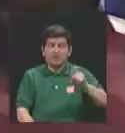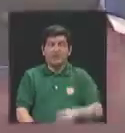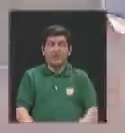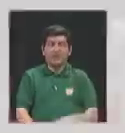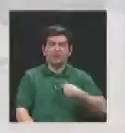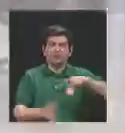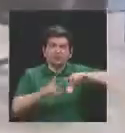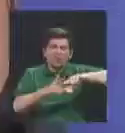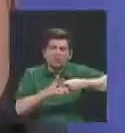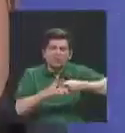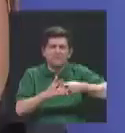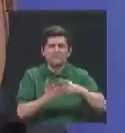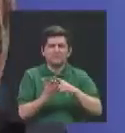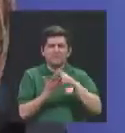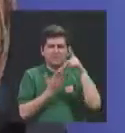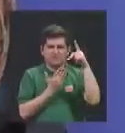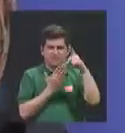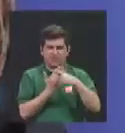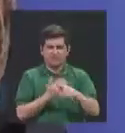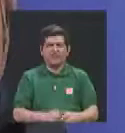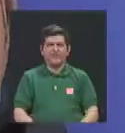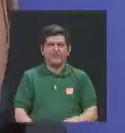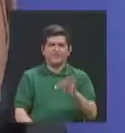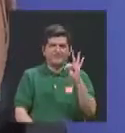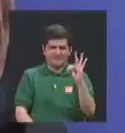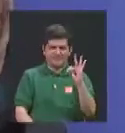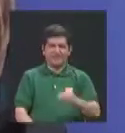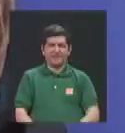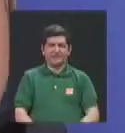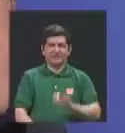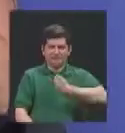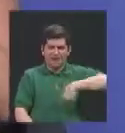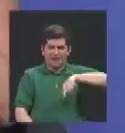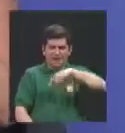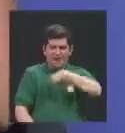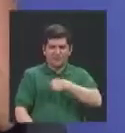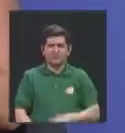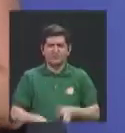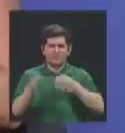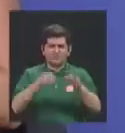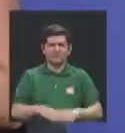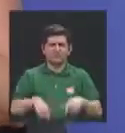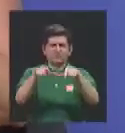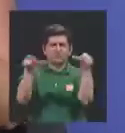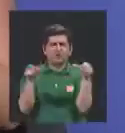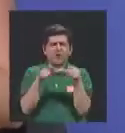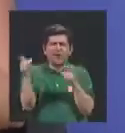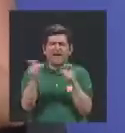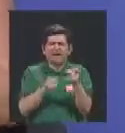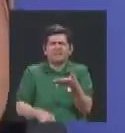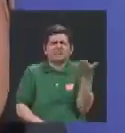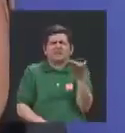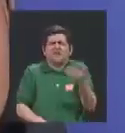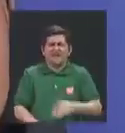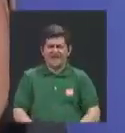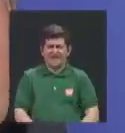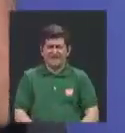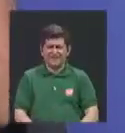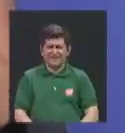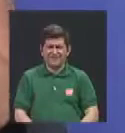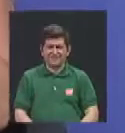mucho dinero. Yo quisiera empezar el programa, Teresa, que usted nos explique a nosotros y a los televidentes de Lunes de Cinemateca qué es un location